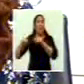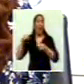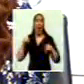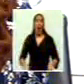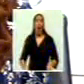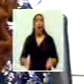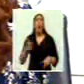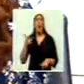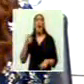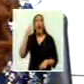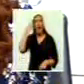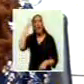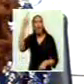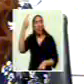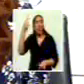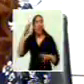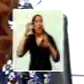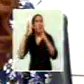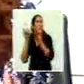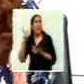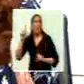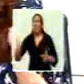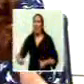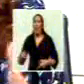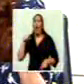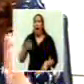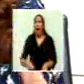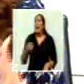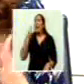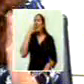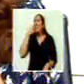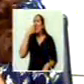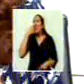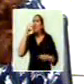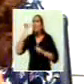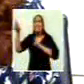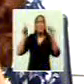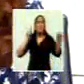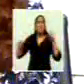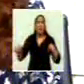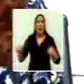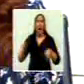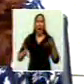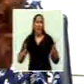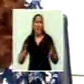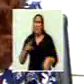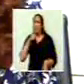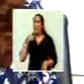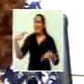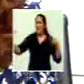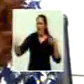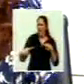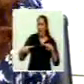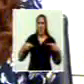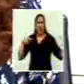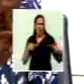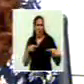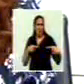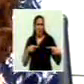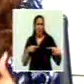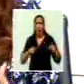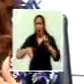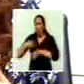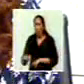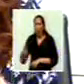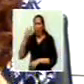ideologías, hay intereses concretos. Y de repente se presentan los unos como enemigos de los otros, y el otro día arreglaron